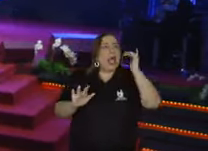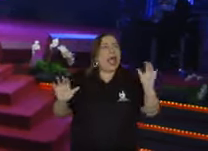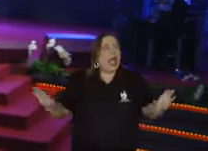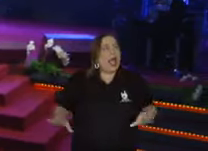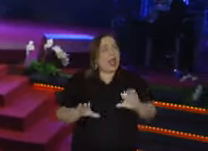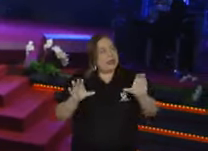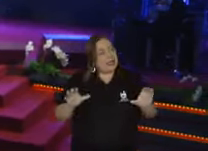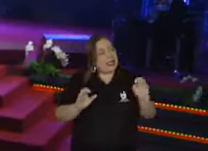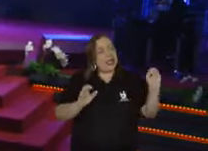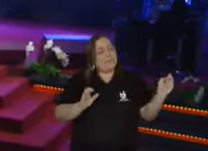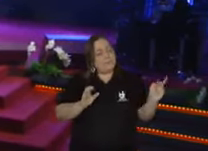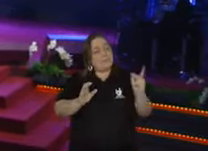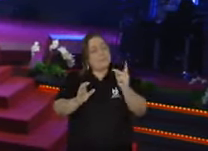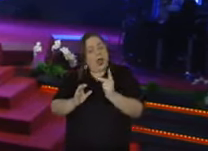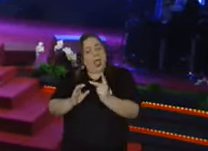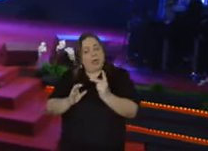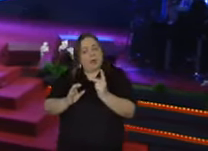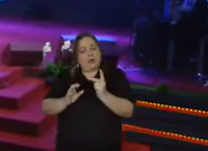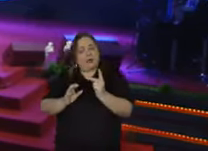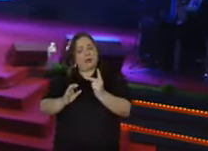otros. Envía esa tu palabra